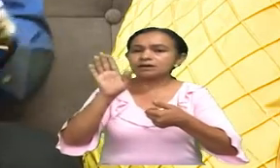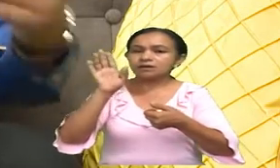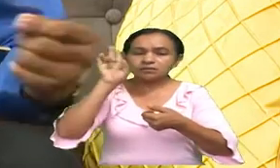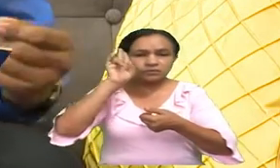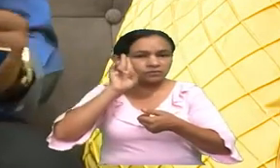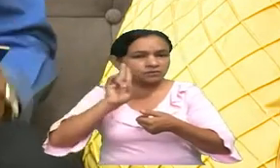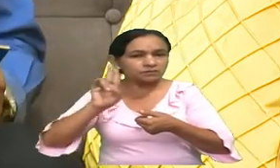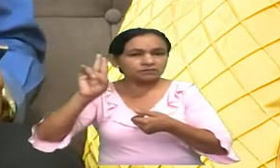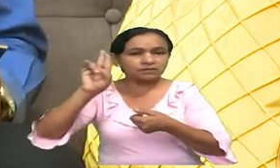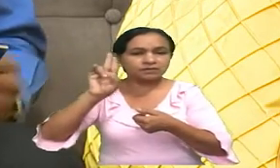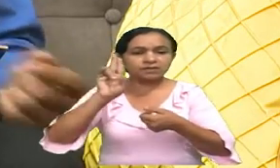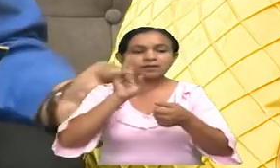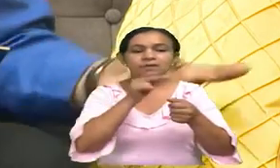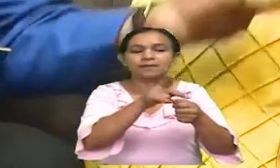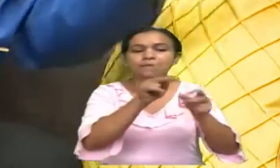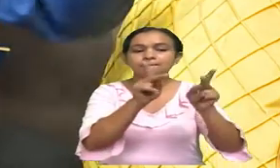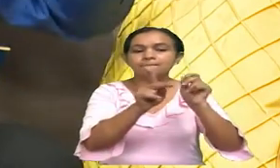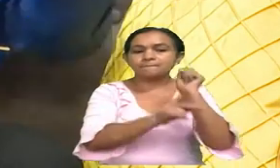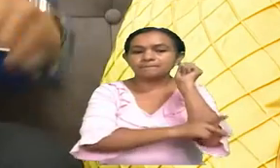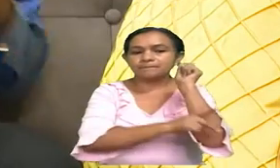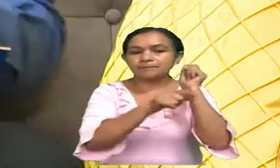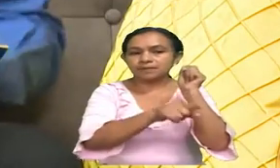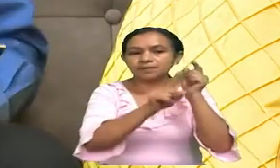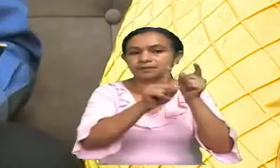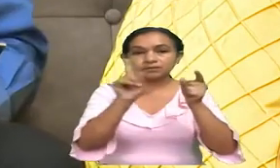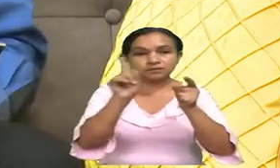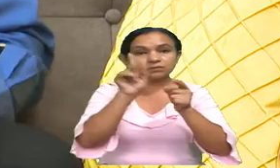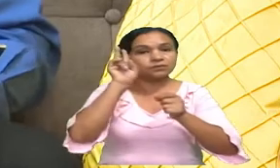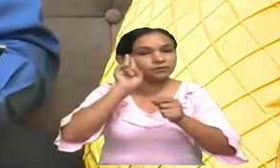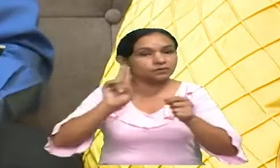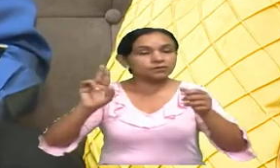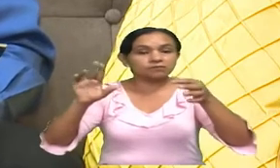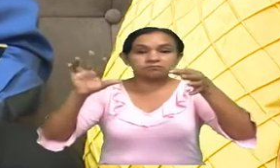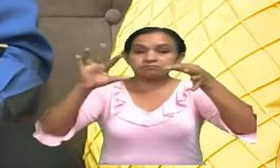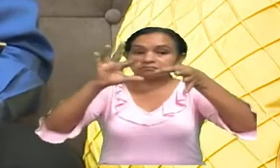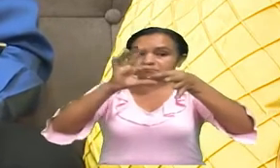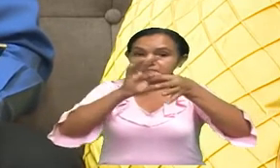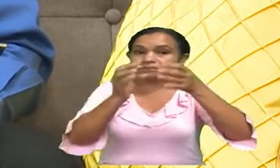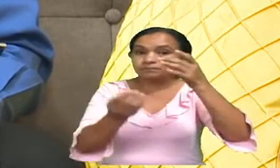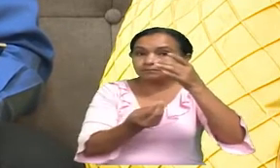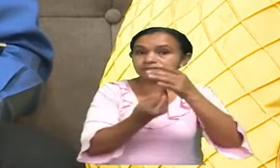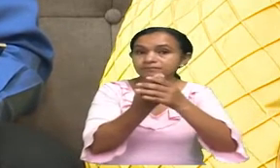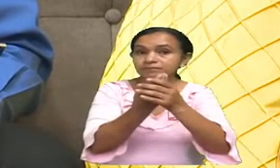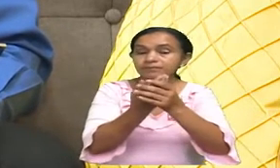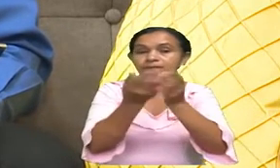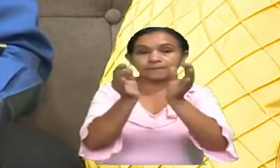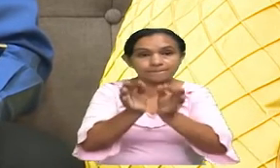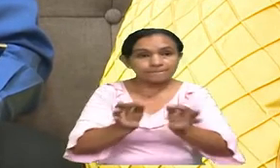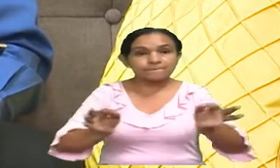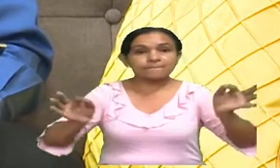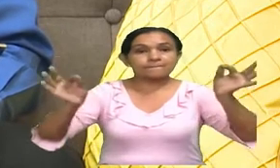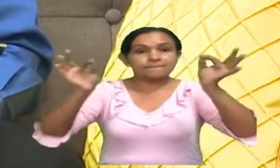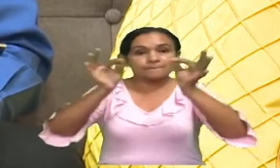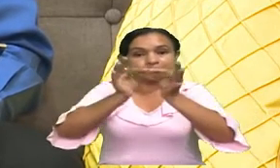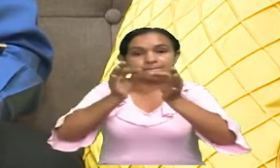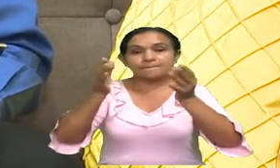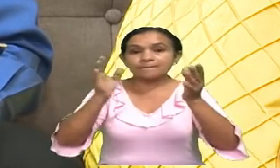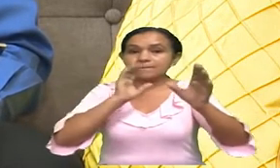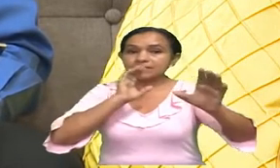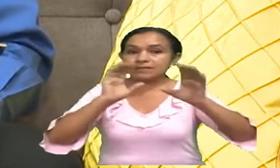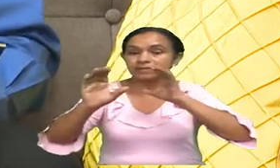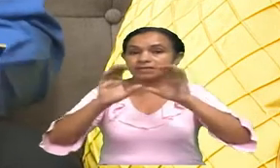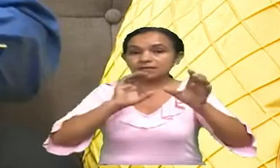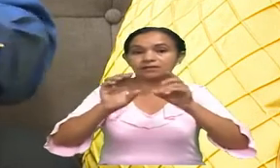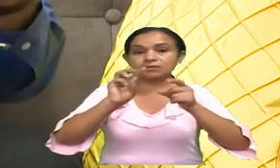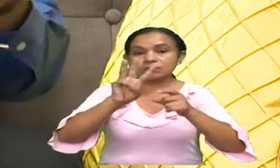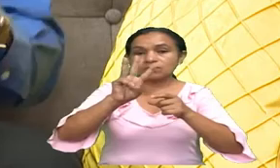de un país determinado, sino sí. universidades de un sistema, integradas cada día más. Es bastante importante este proceso de conversaciones con